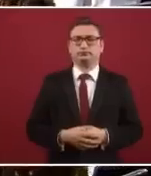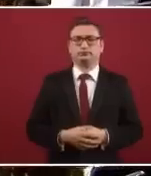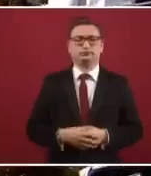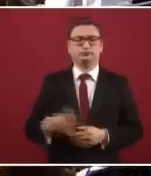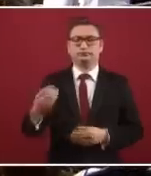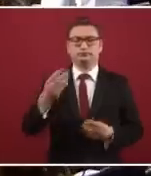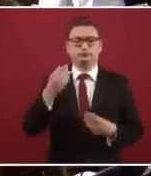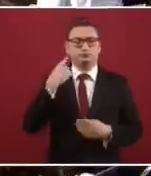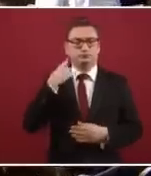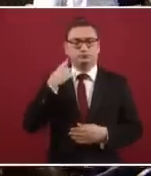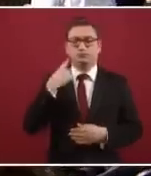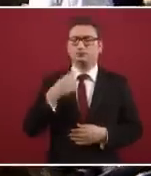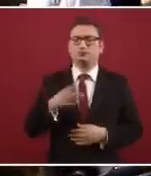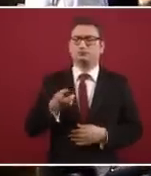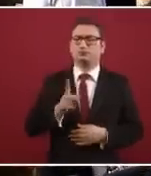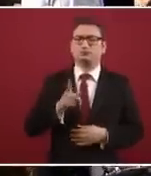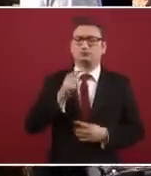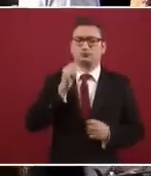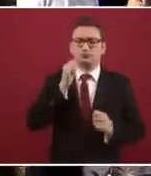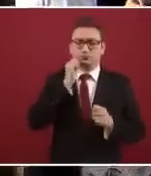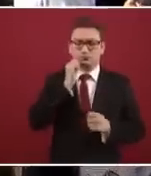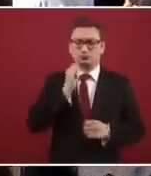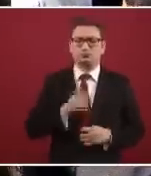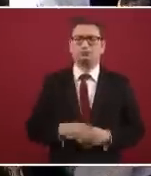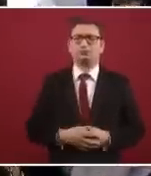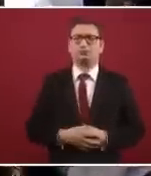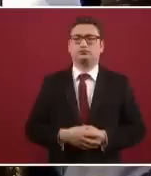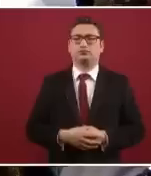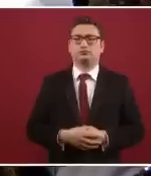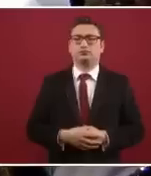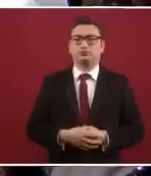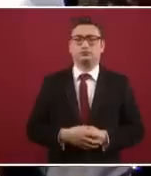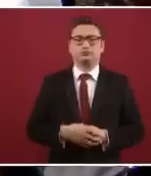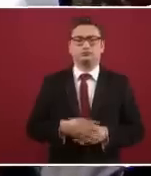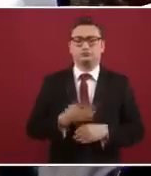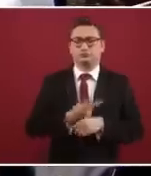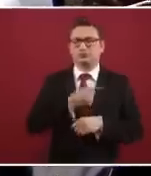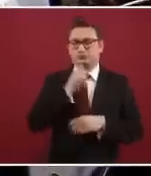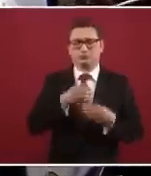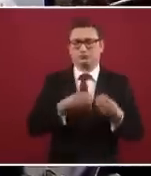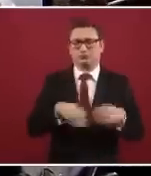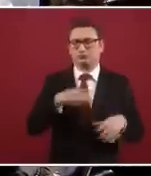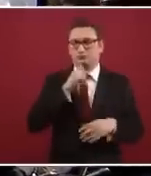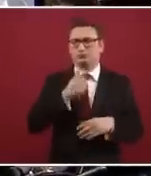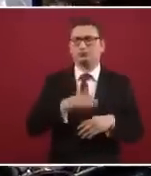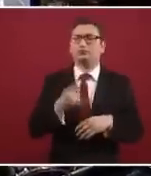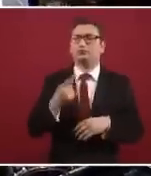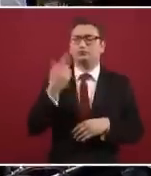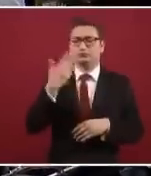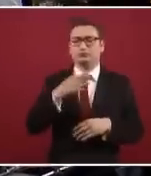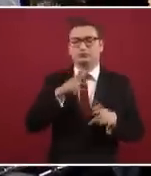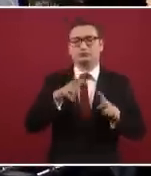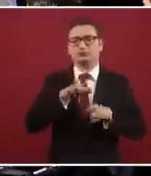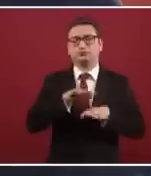No le hace. No se pierde, porque lo más importante es la